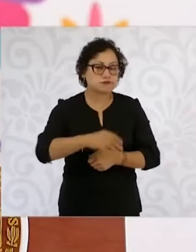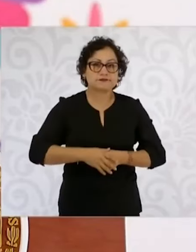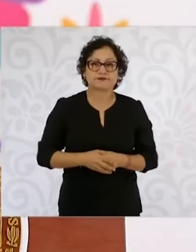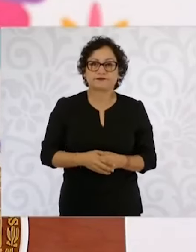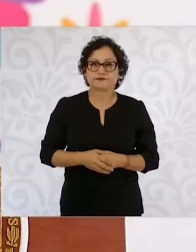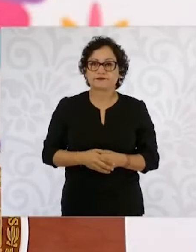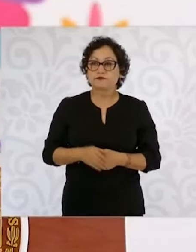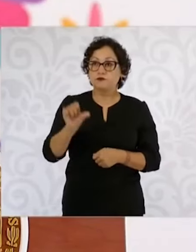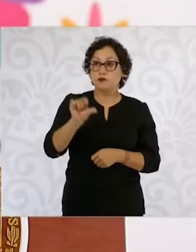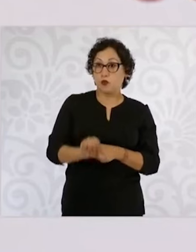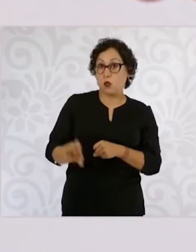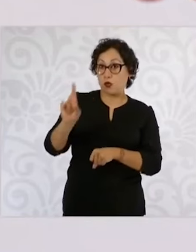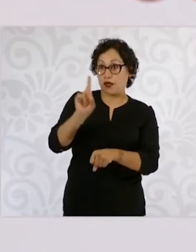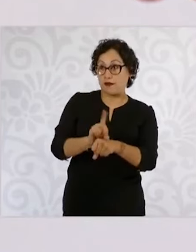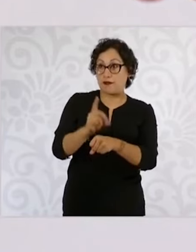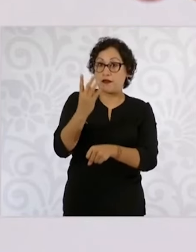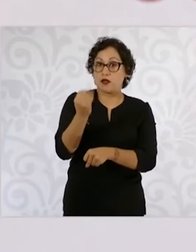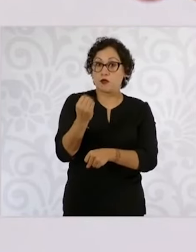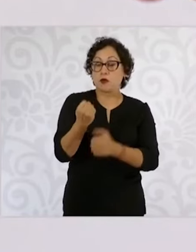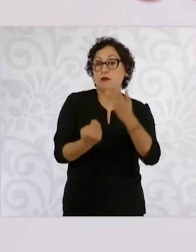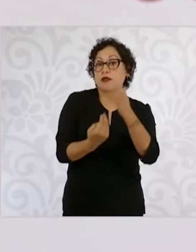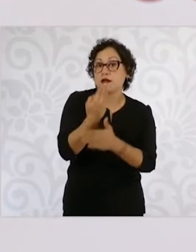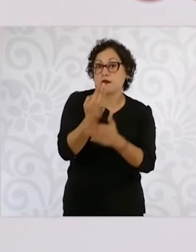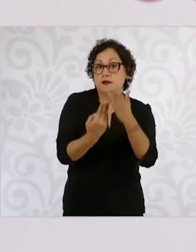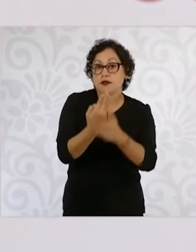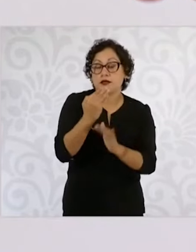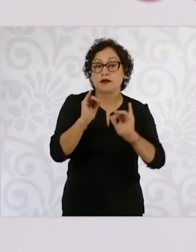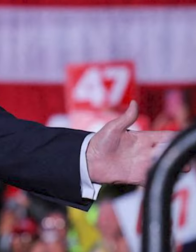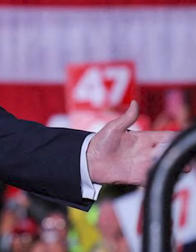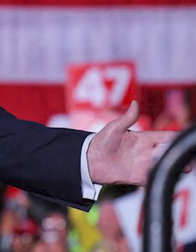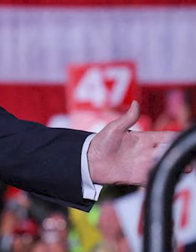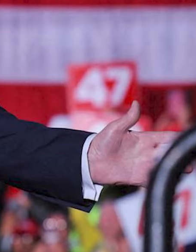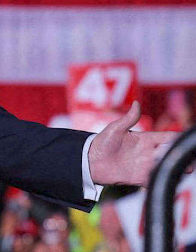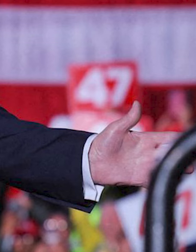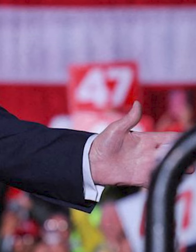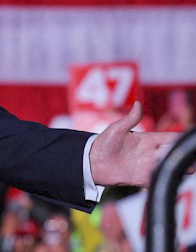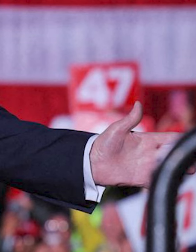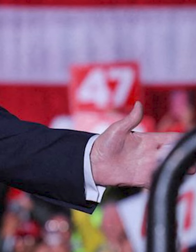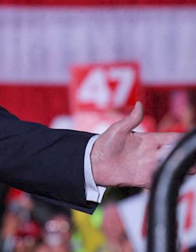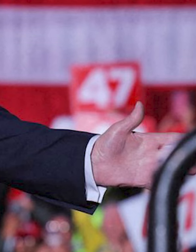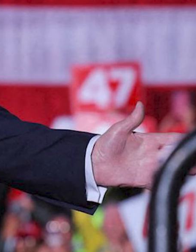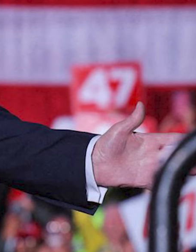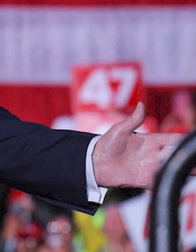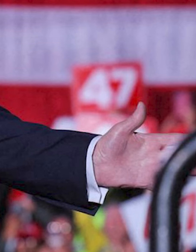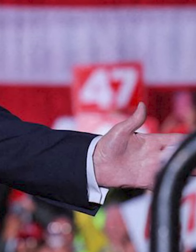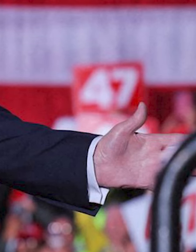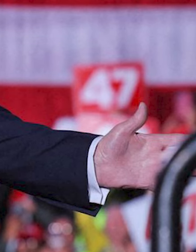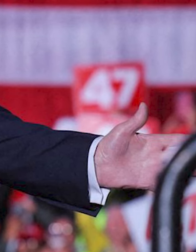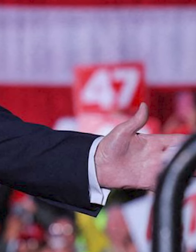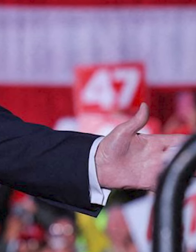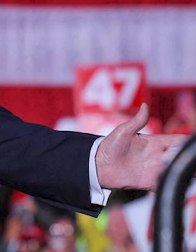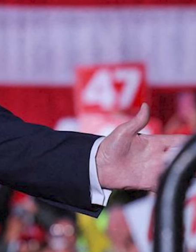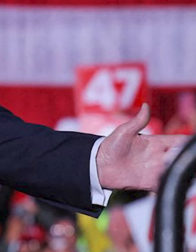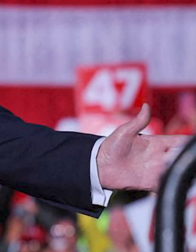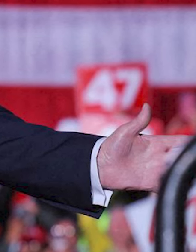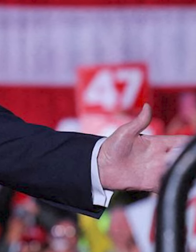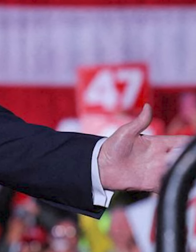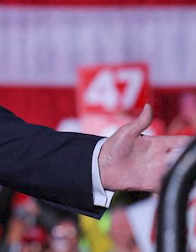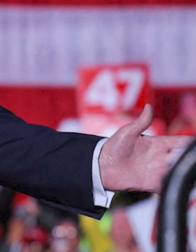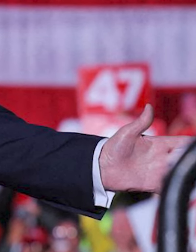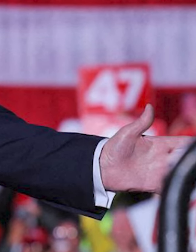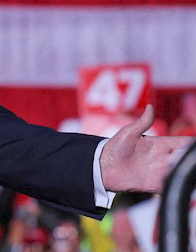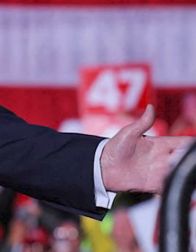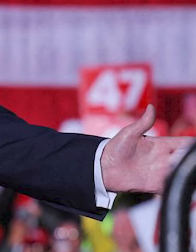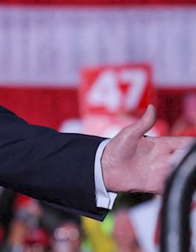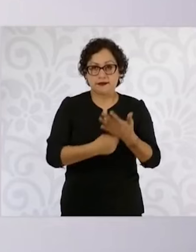La presidenta de México, Claudia Sheinbaum, informó que este jueves tendría una llamada con Donald Trump, presidente electo de Estados Unidos. Es una llamada cordial,